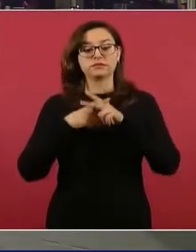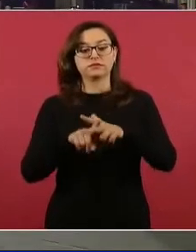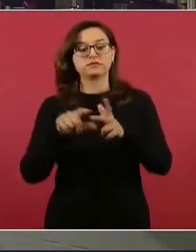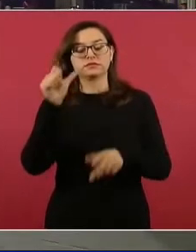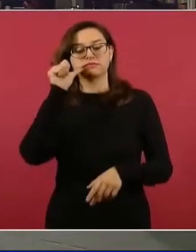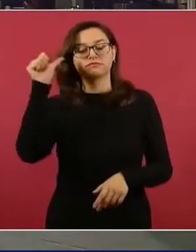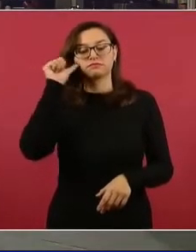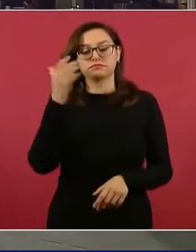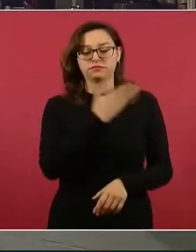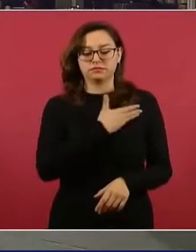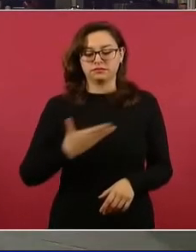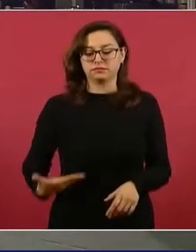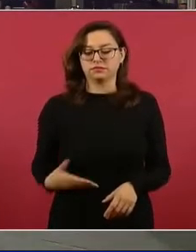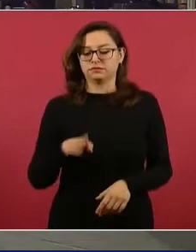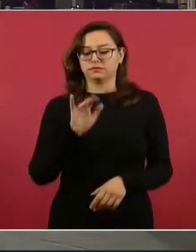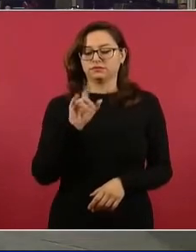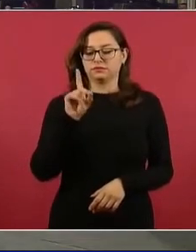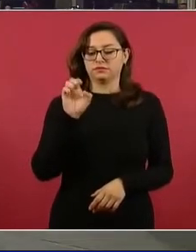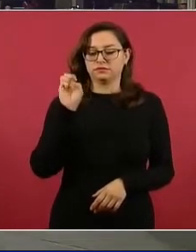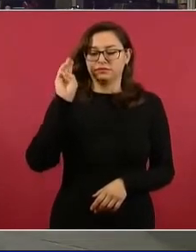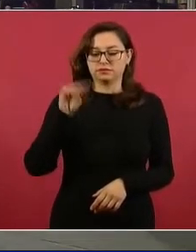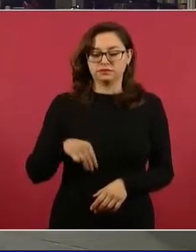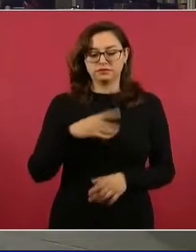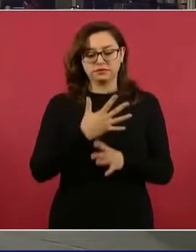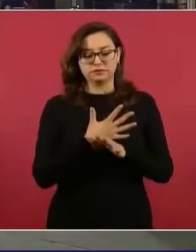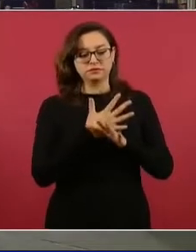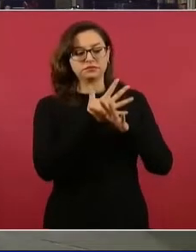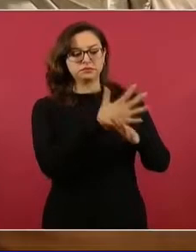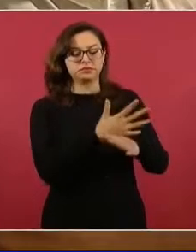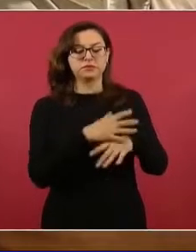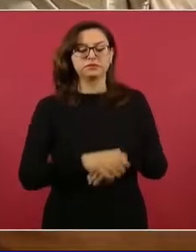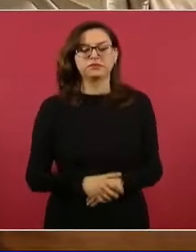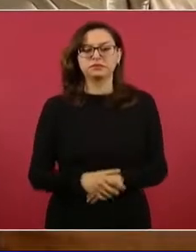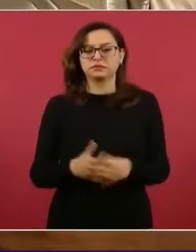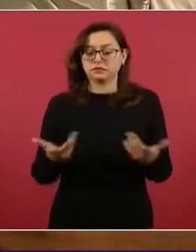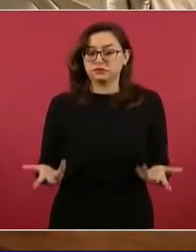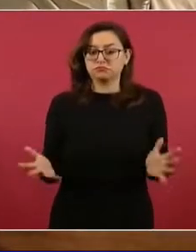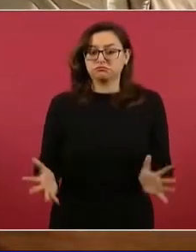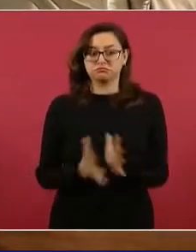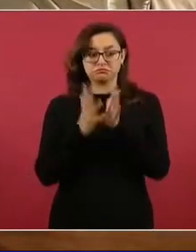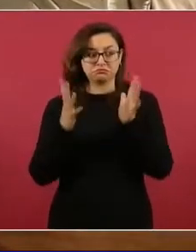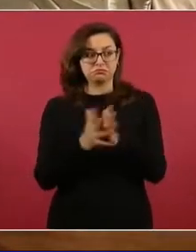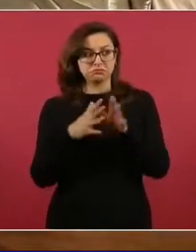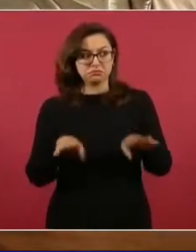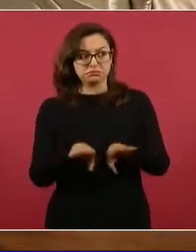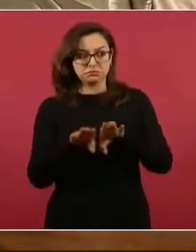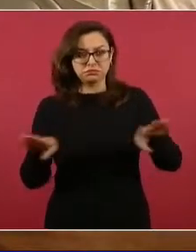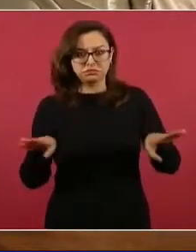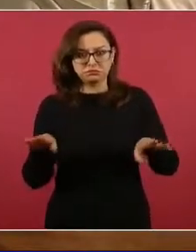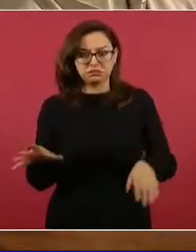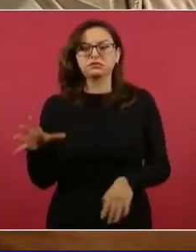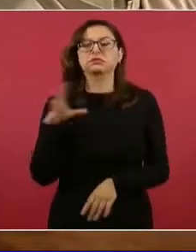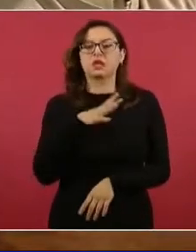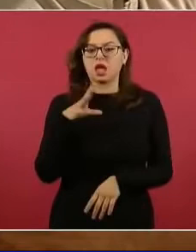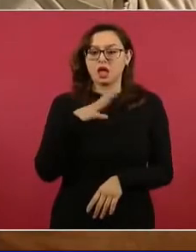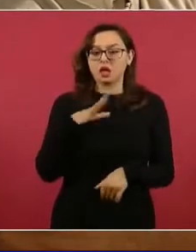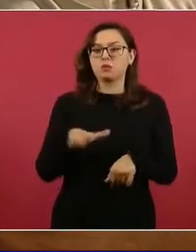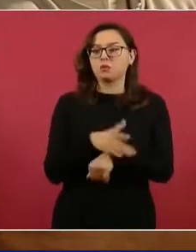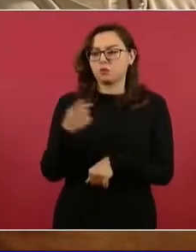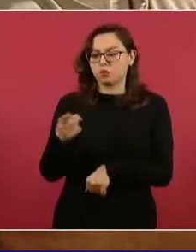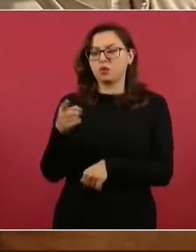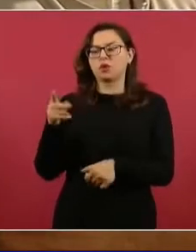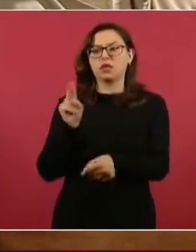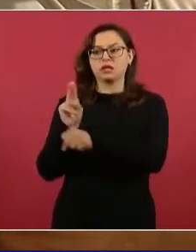de la democracia, de que sí estaban representados Nicaragua, Cuba, porque hubo una reunión previa con representaciones de